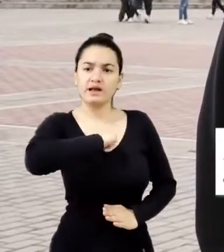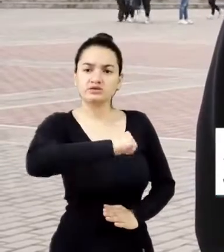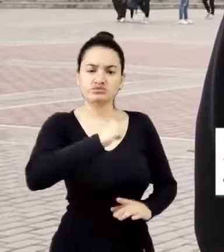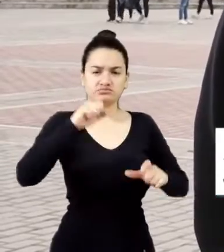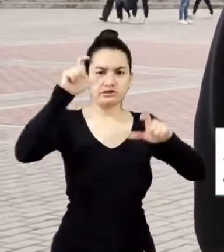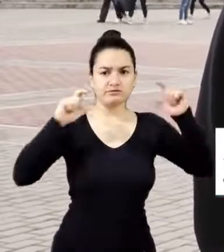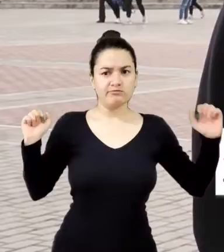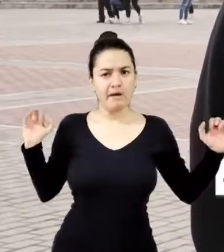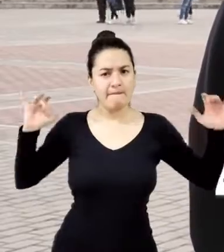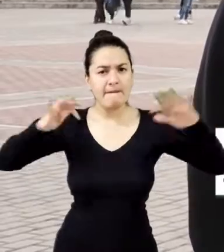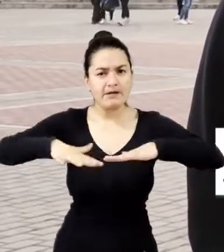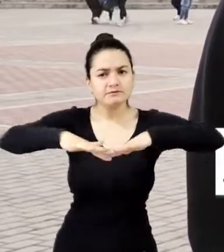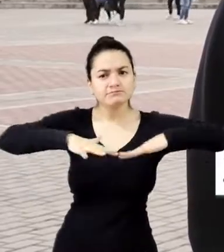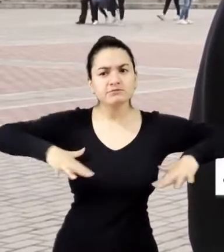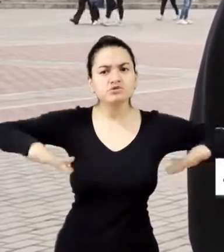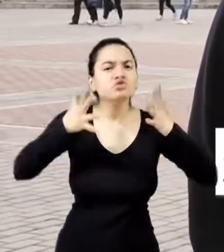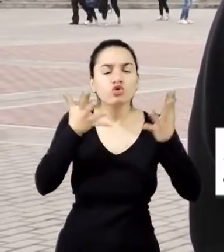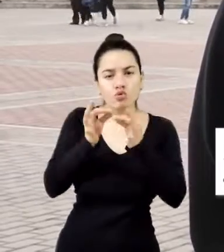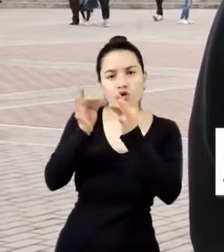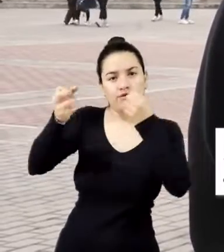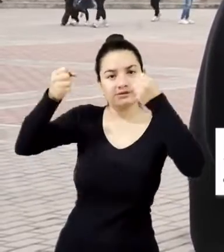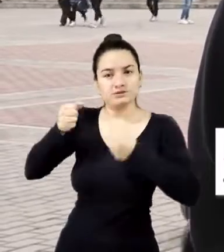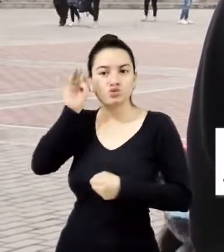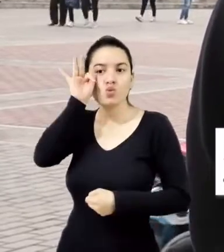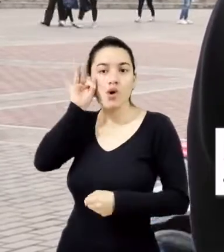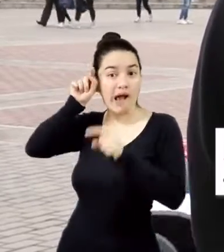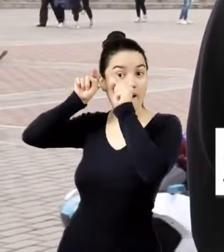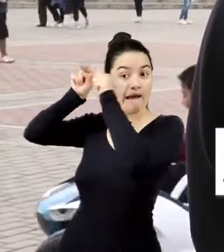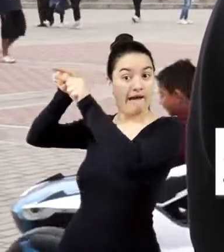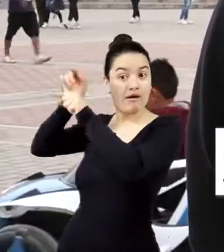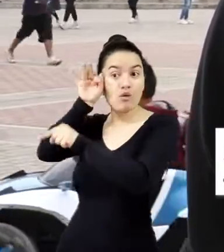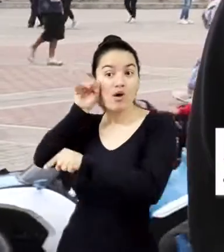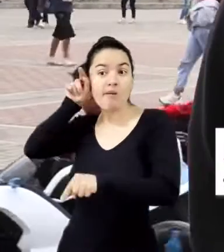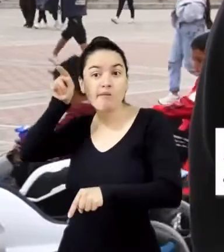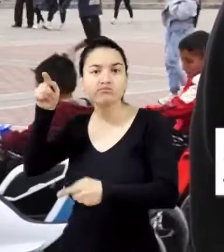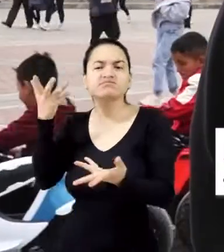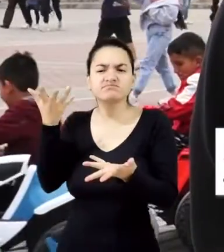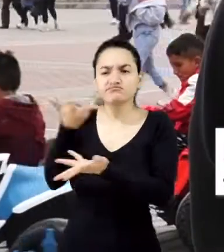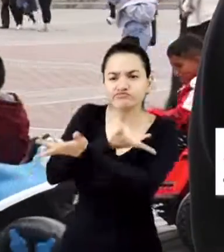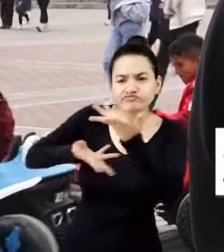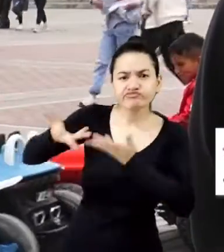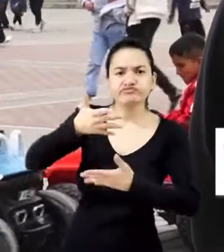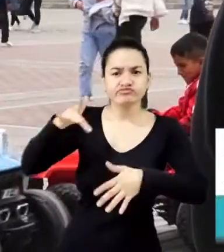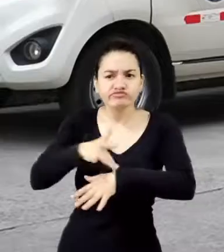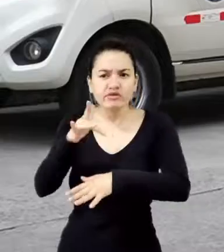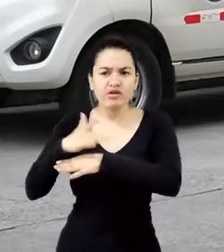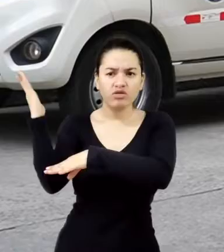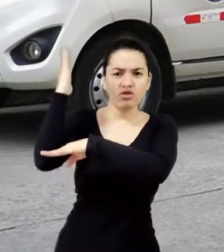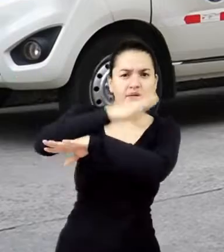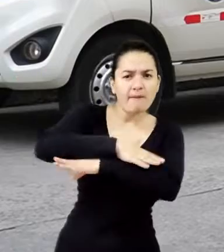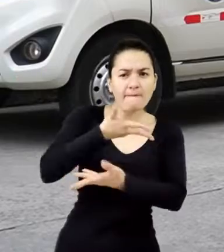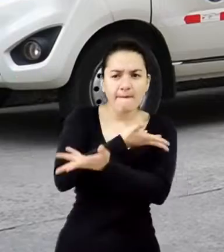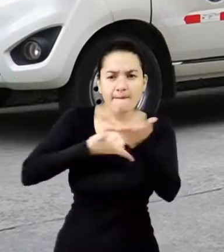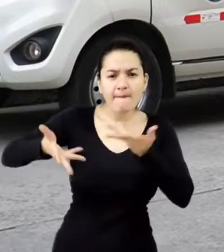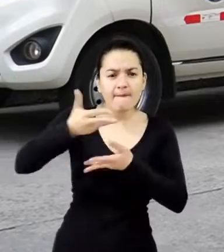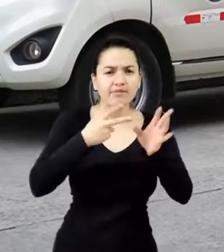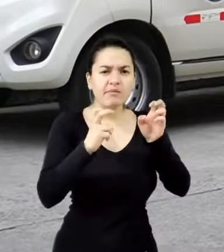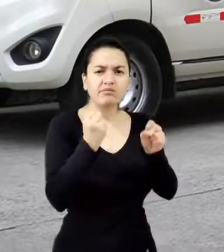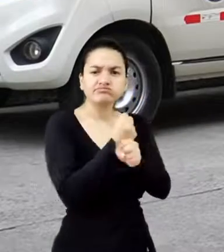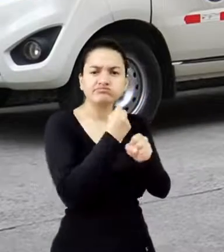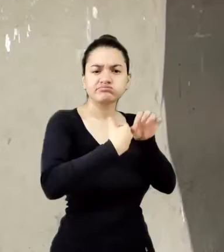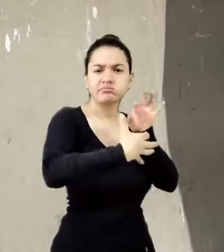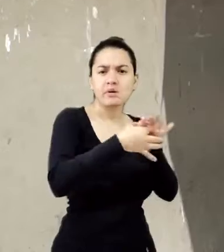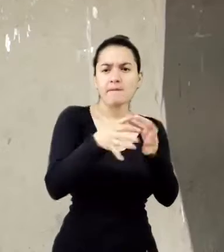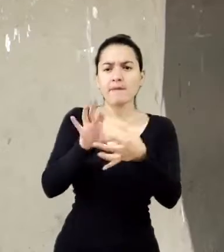que brindó la posibilidad de mejorar los derechos de la población migrante residente acá en el municipio de Túquerres. Esa